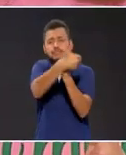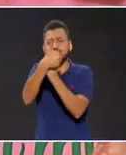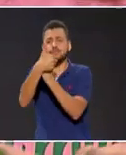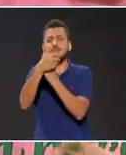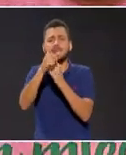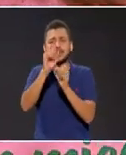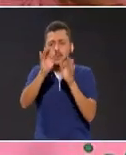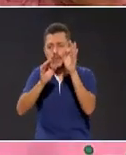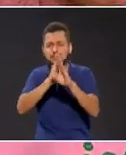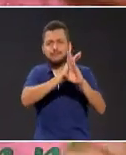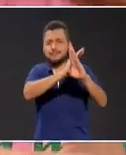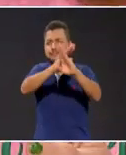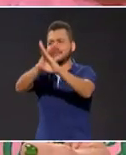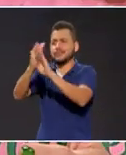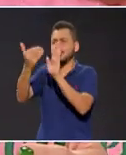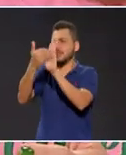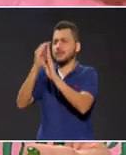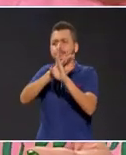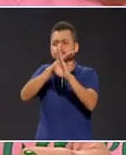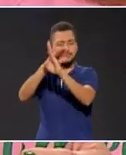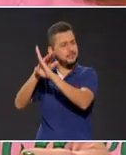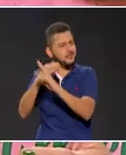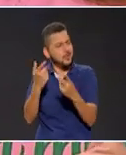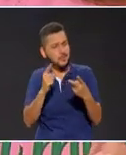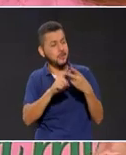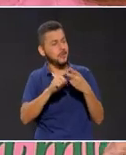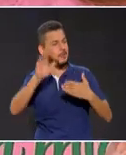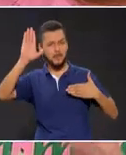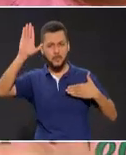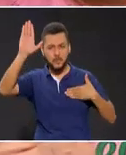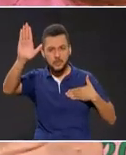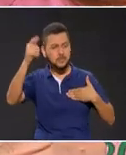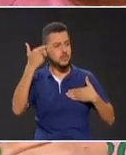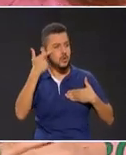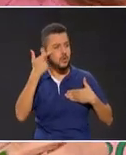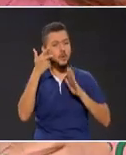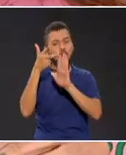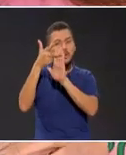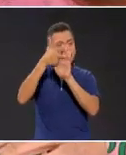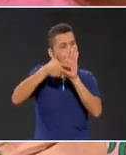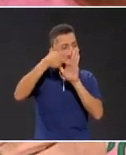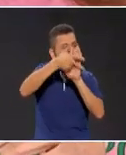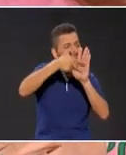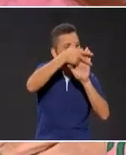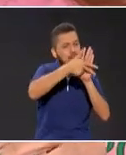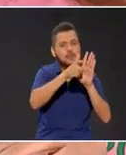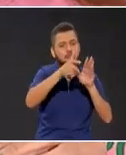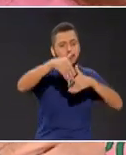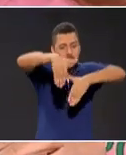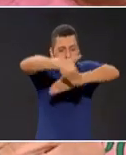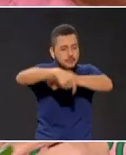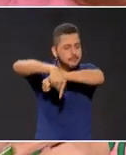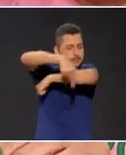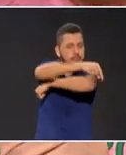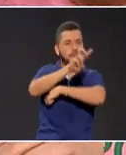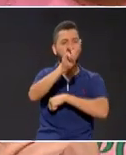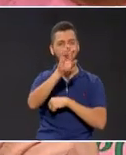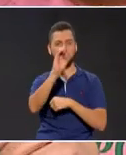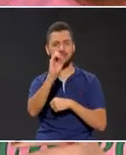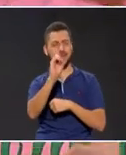además pues la promesa de esta alcaldía fue el tren ligero de la 80. Entonces, ¿cómo vas a asumir tú